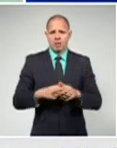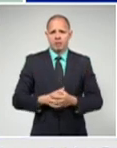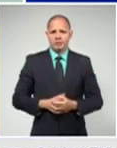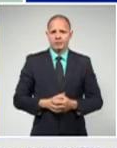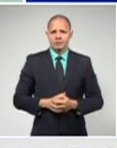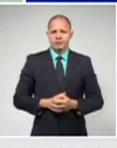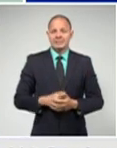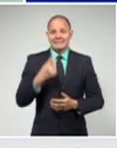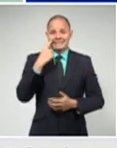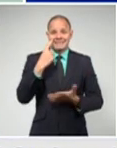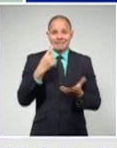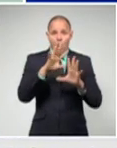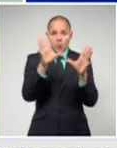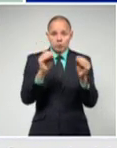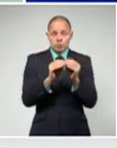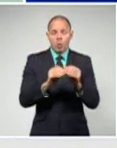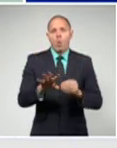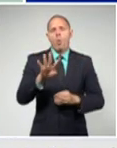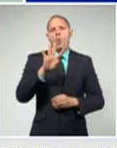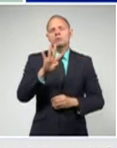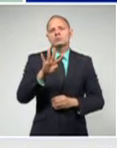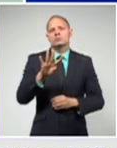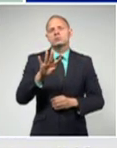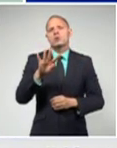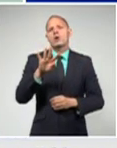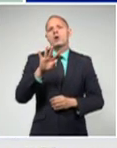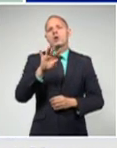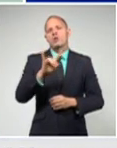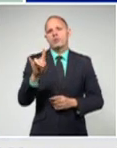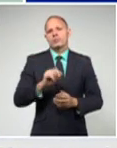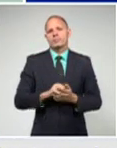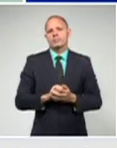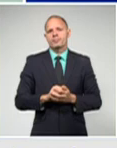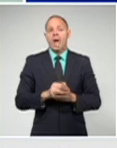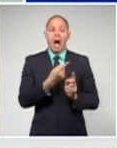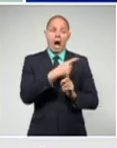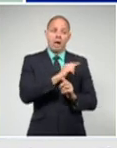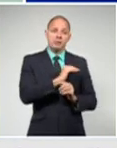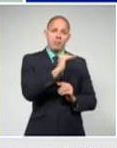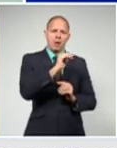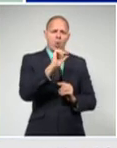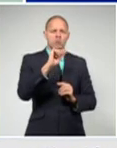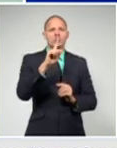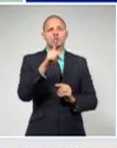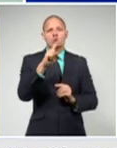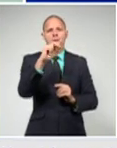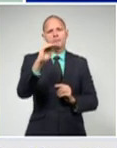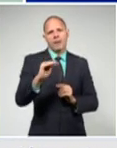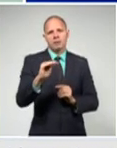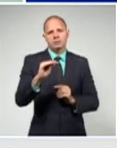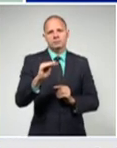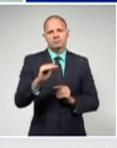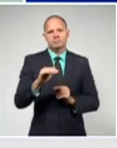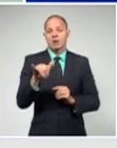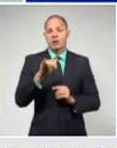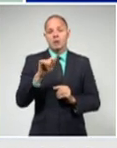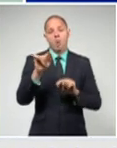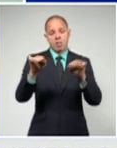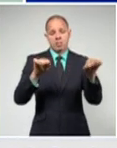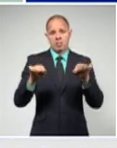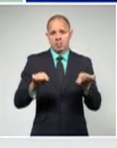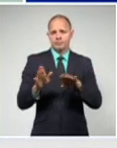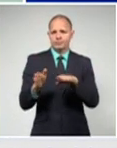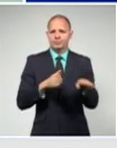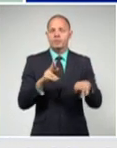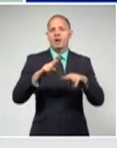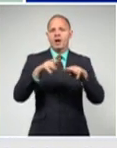459, 12 menos que en la jornada anterior, pero muy elevada la transmisión. Habana del Este con 31, San Miguel